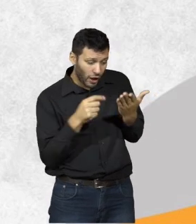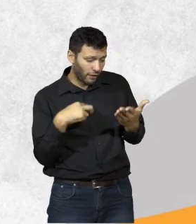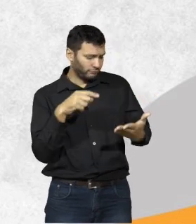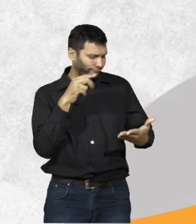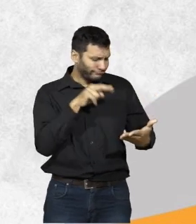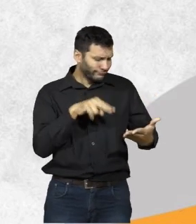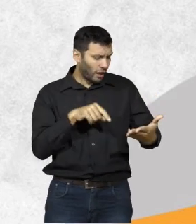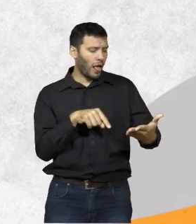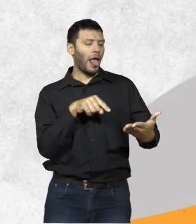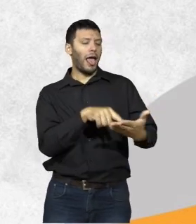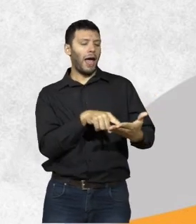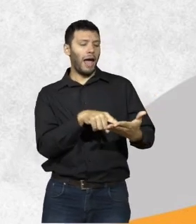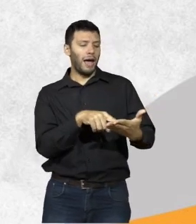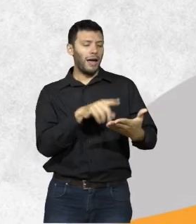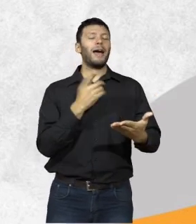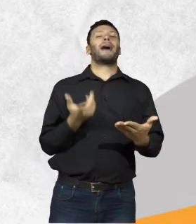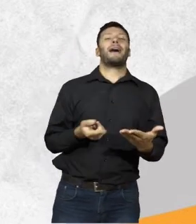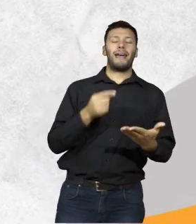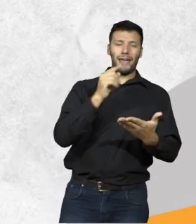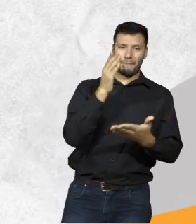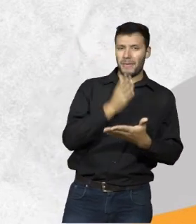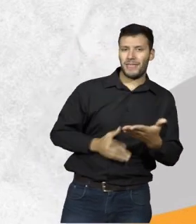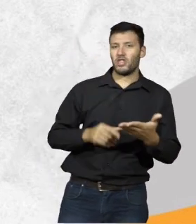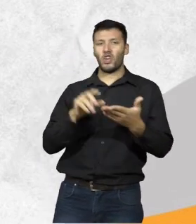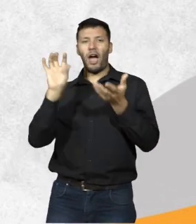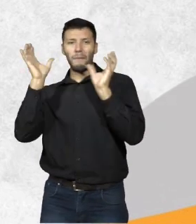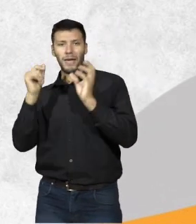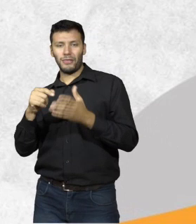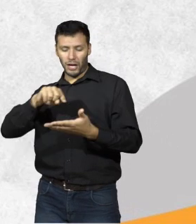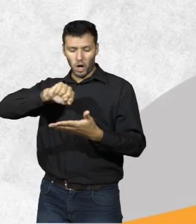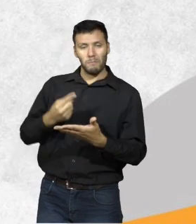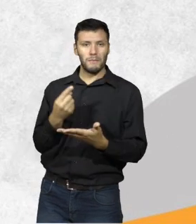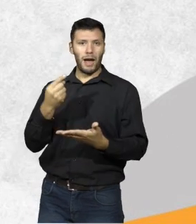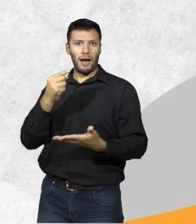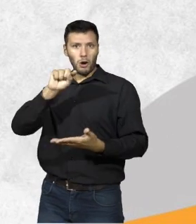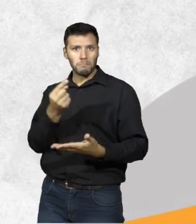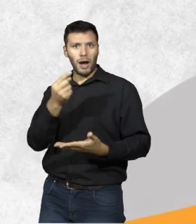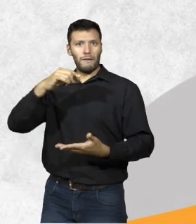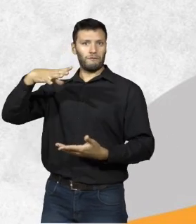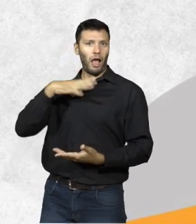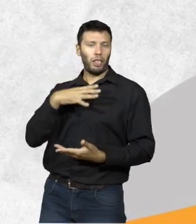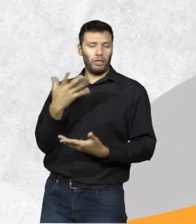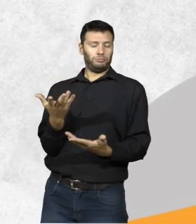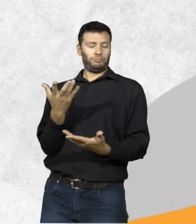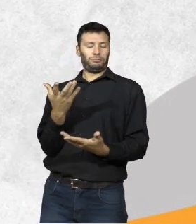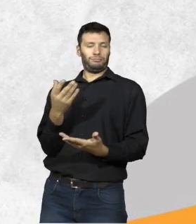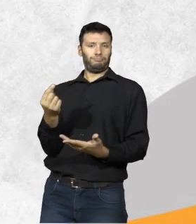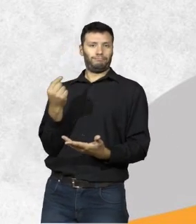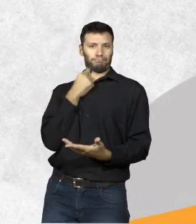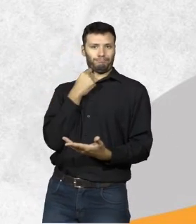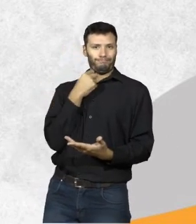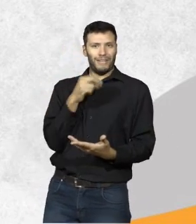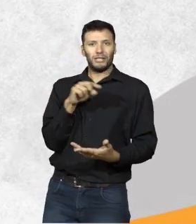environment igual medio, ambiente. Se comió la coma y quedamos como medio ambiente. Es